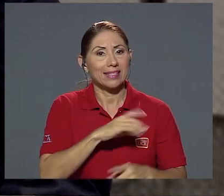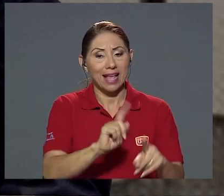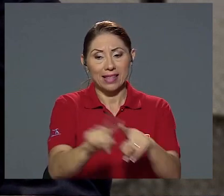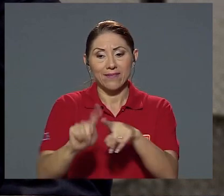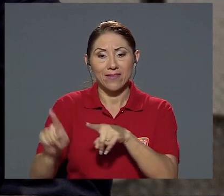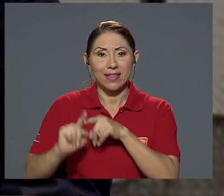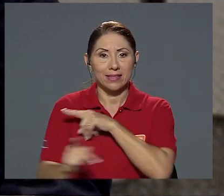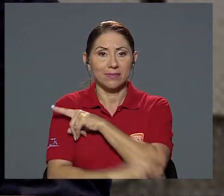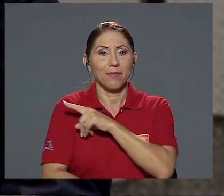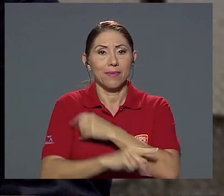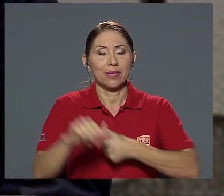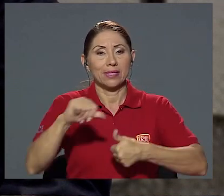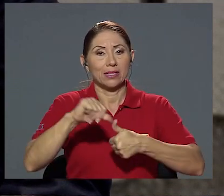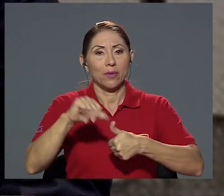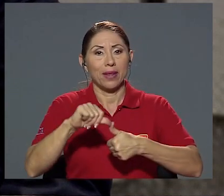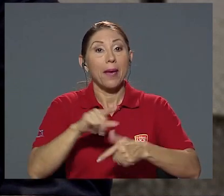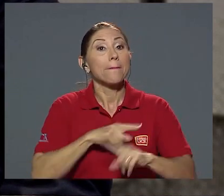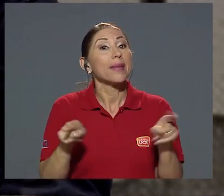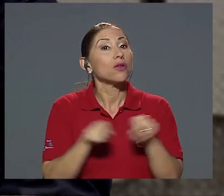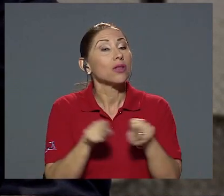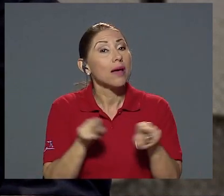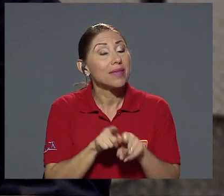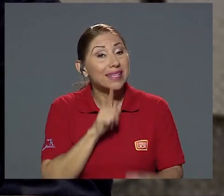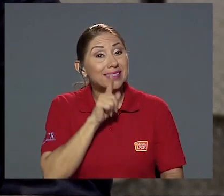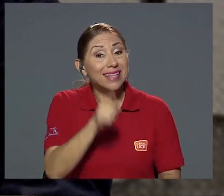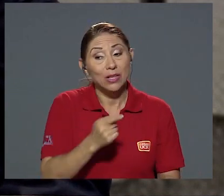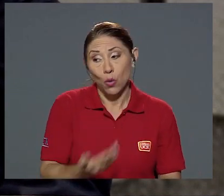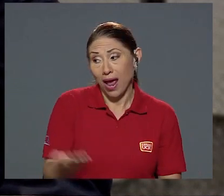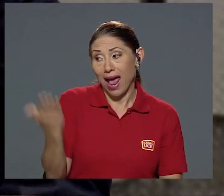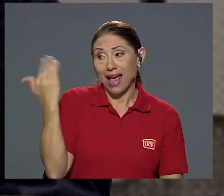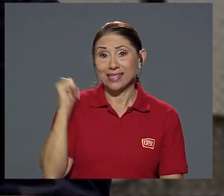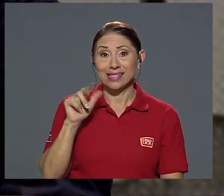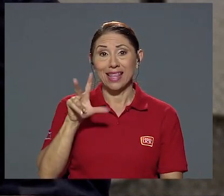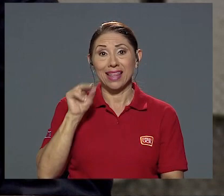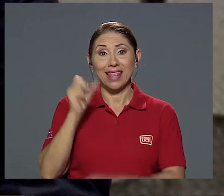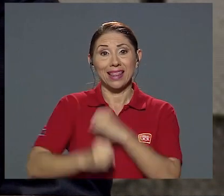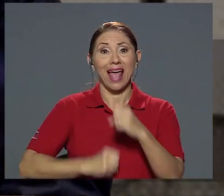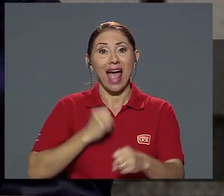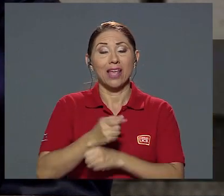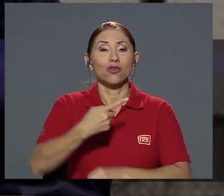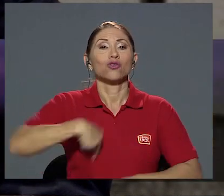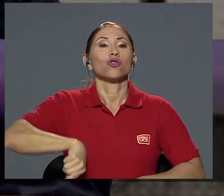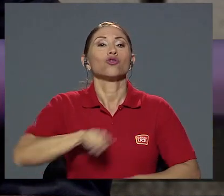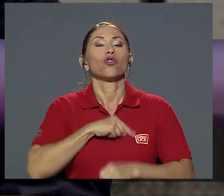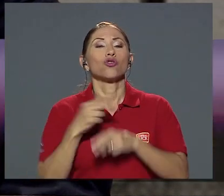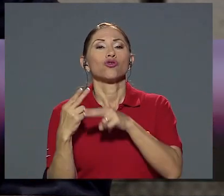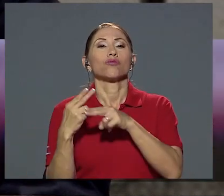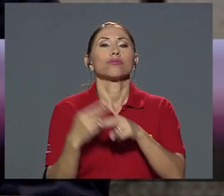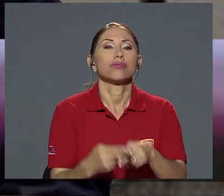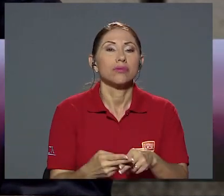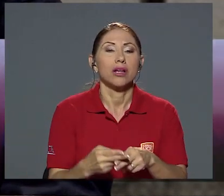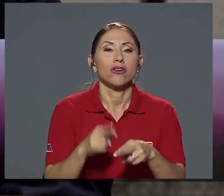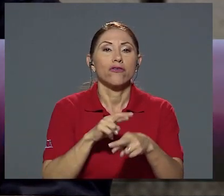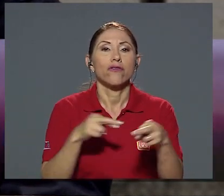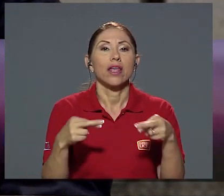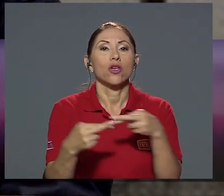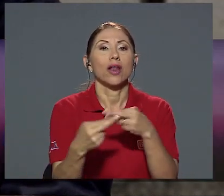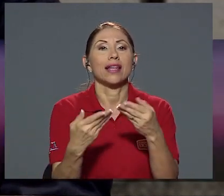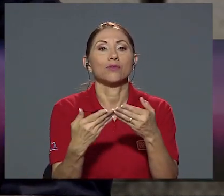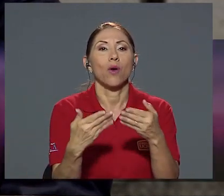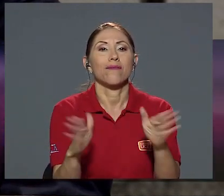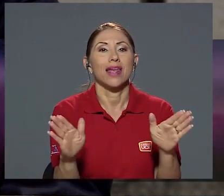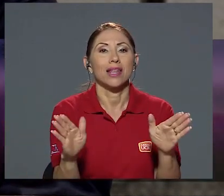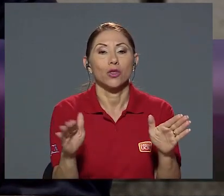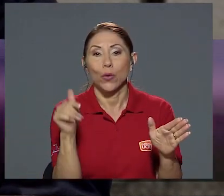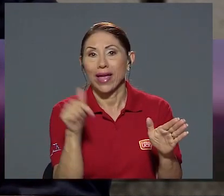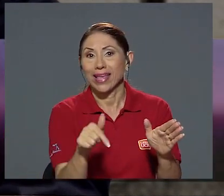Centroamérica, pero también es cierto que hace 30 años optamos por un regionalismo, lo que se llamó un regionalismo abierto, y un regionalismo abierto